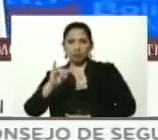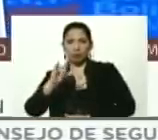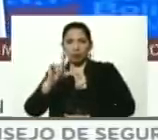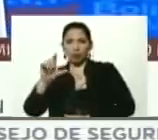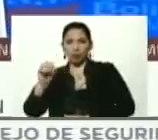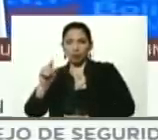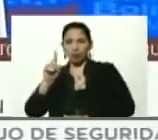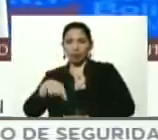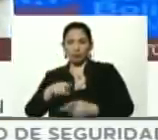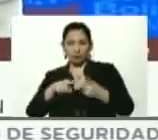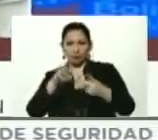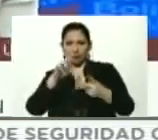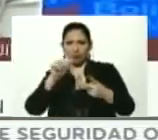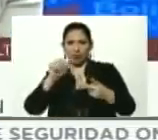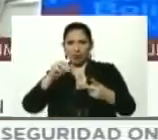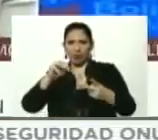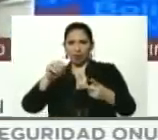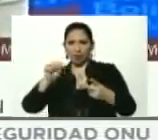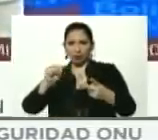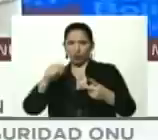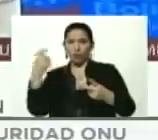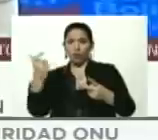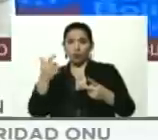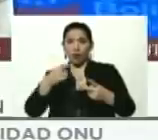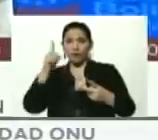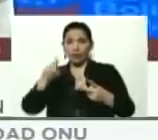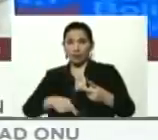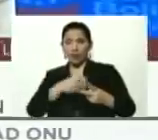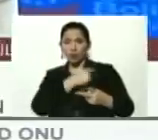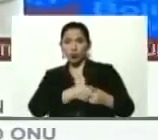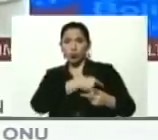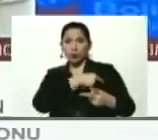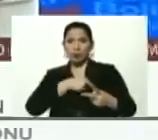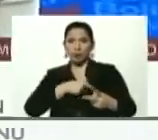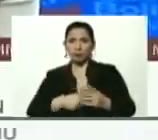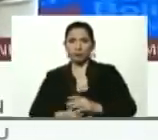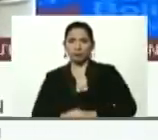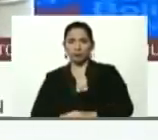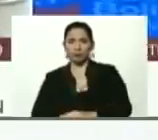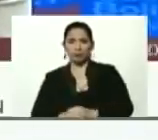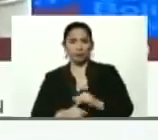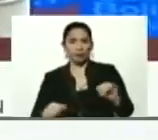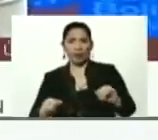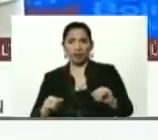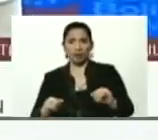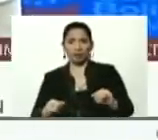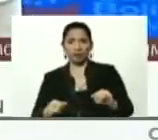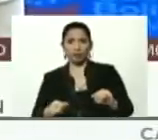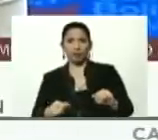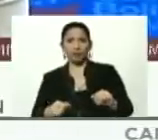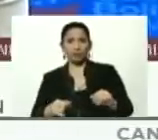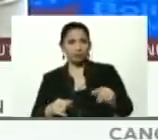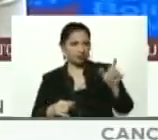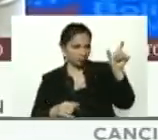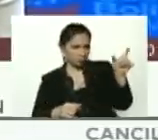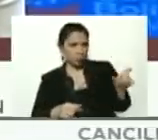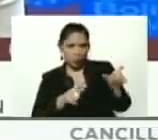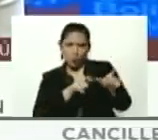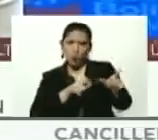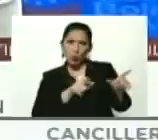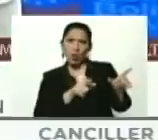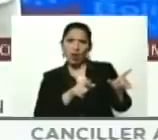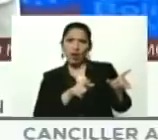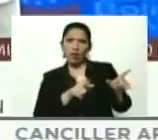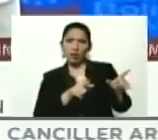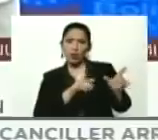Ramos. Y buscaba también en Suiza, ya desde su posición usurpadora, buscaba dejar